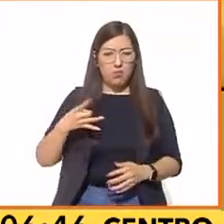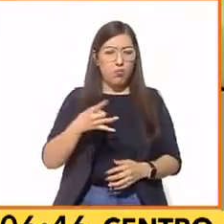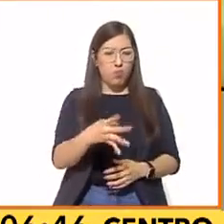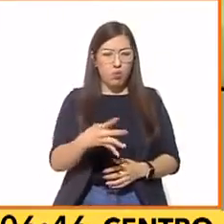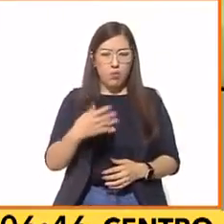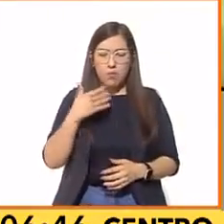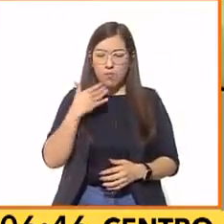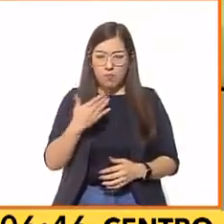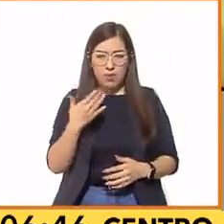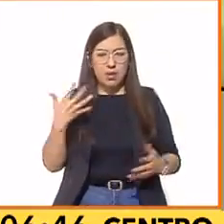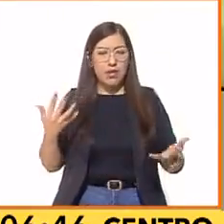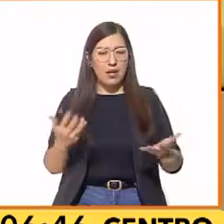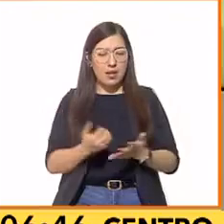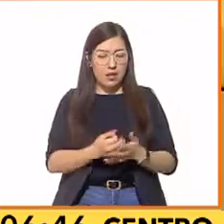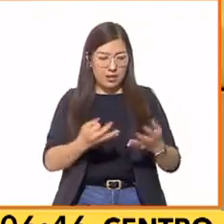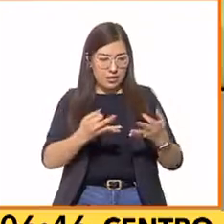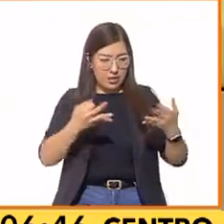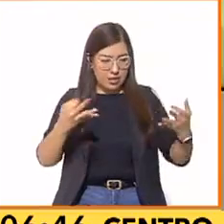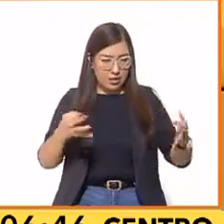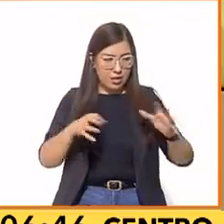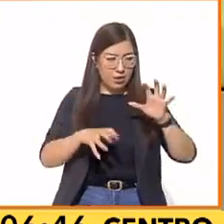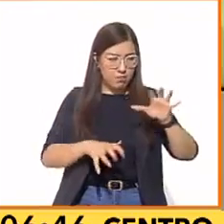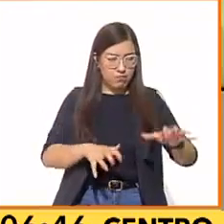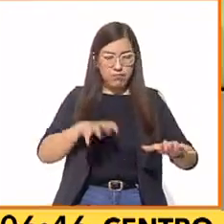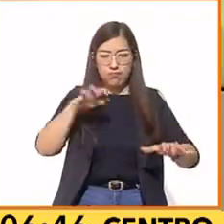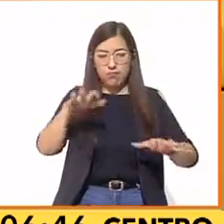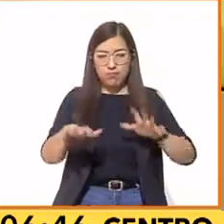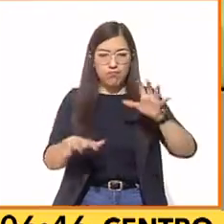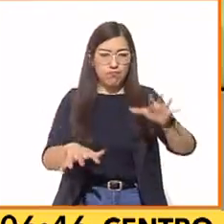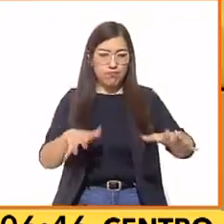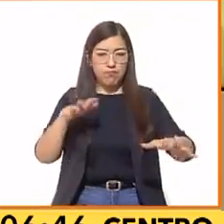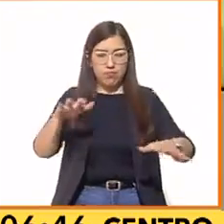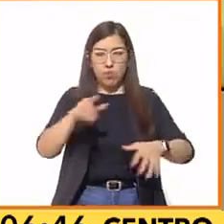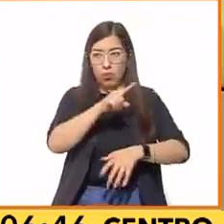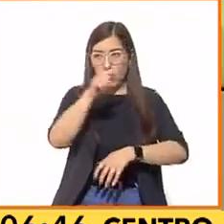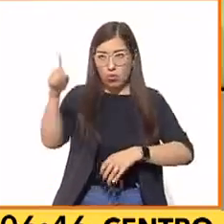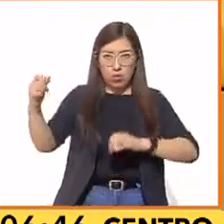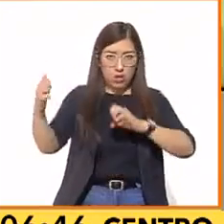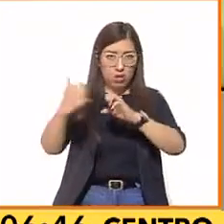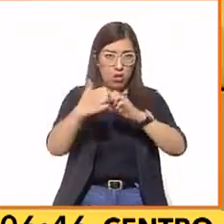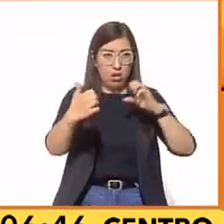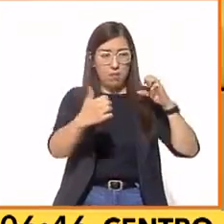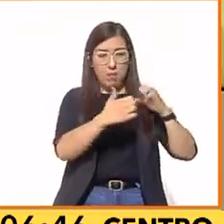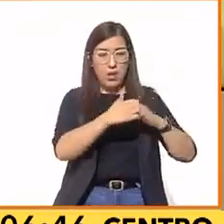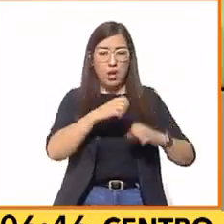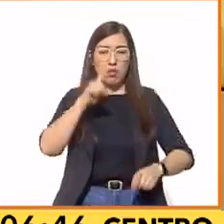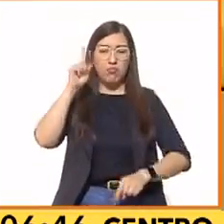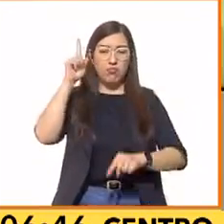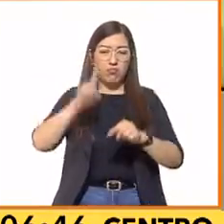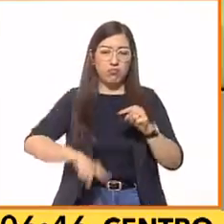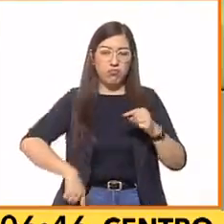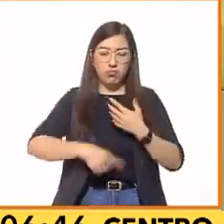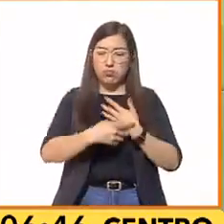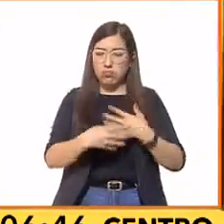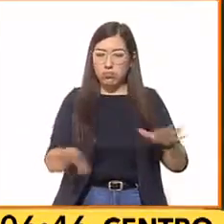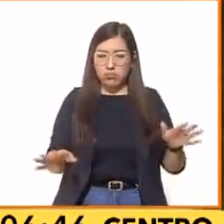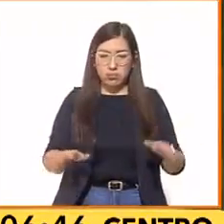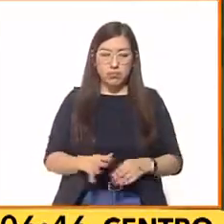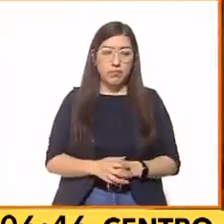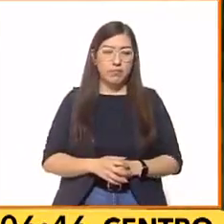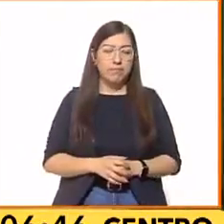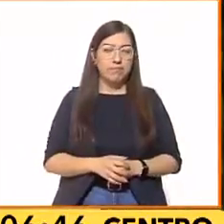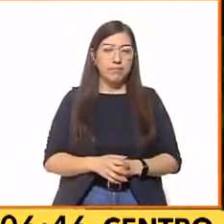a ocupar poblaciones y a avanzar y a hacer retroceder a sus enemigos hasta derrotarlos, ¿no? Entonces, por un